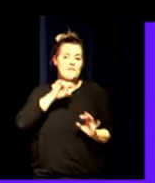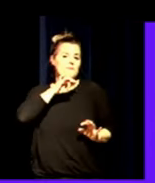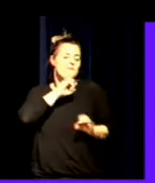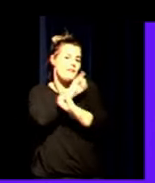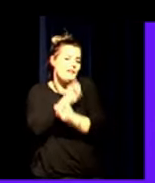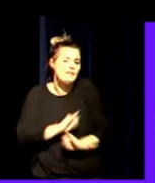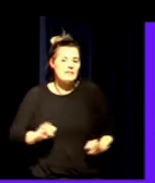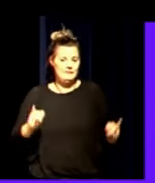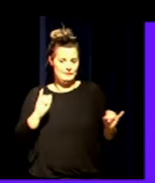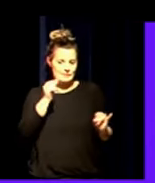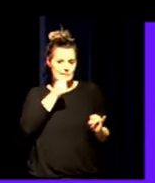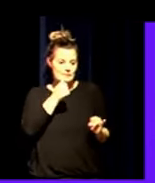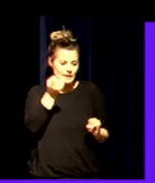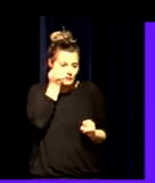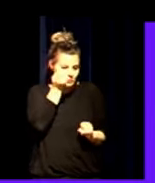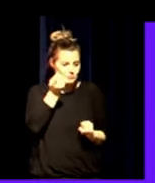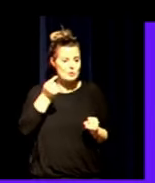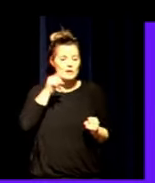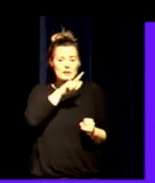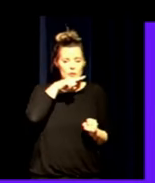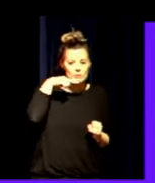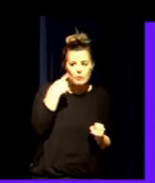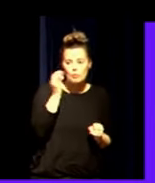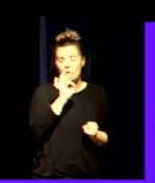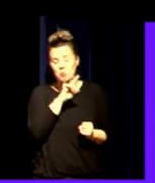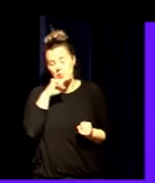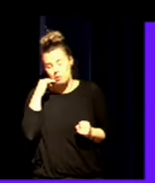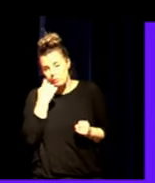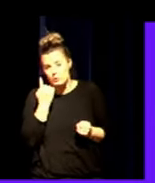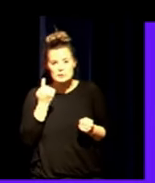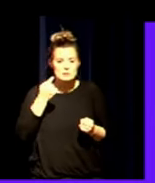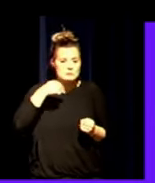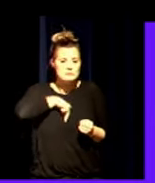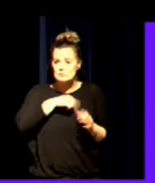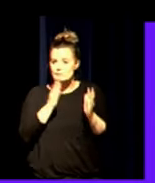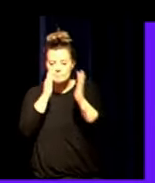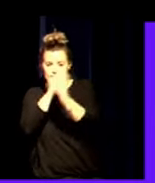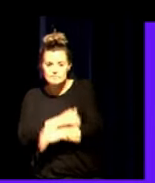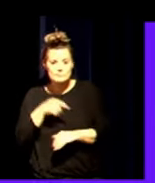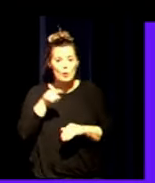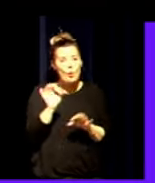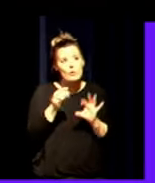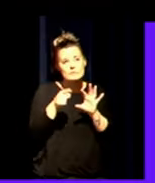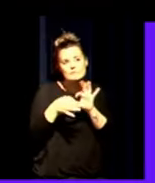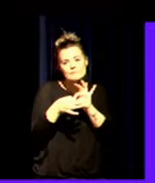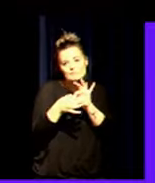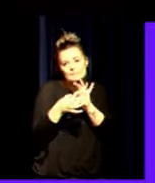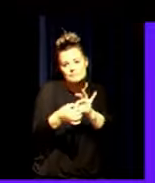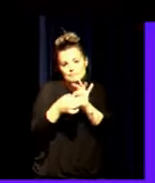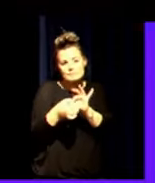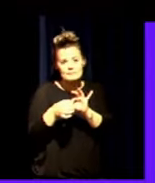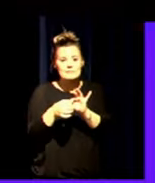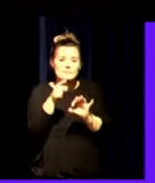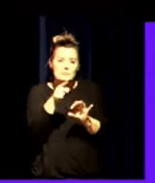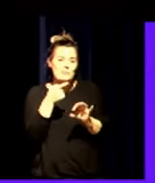ese dolor, o no sentir dolor, o tener o no tener vínculo, ¿no? Esa palmada en la espalda